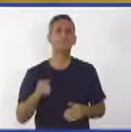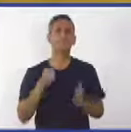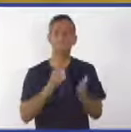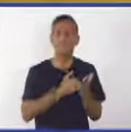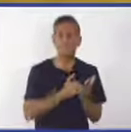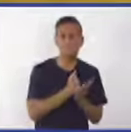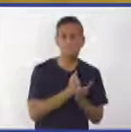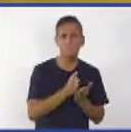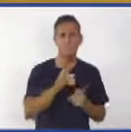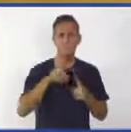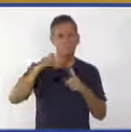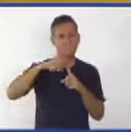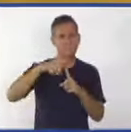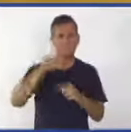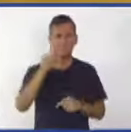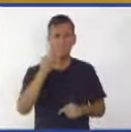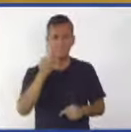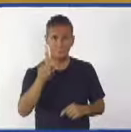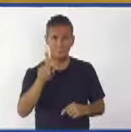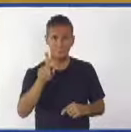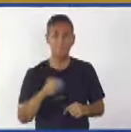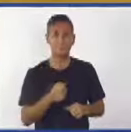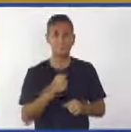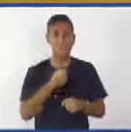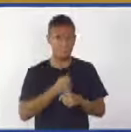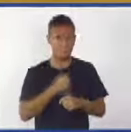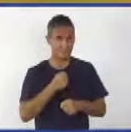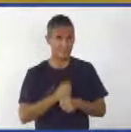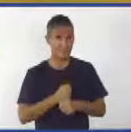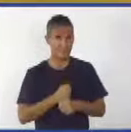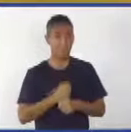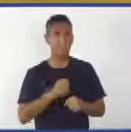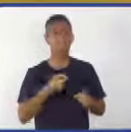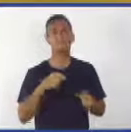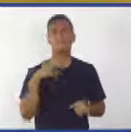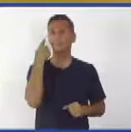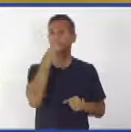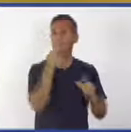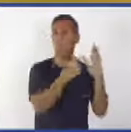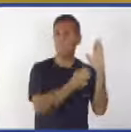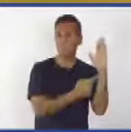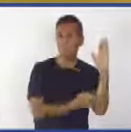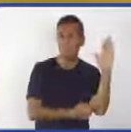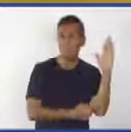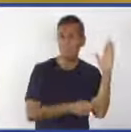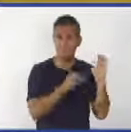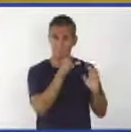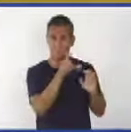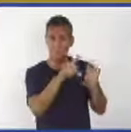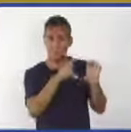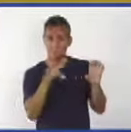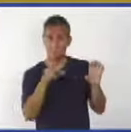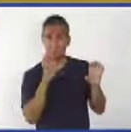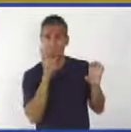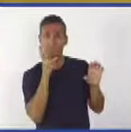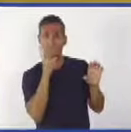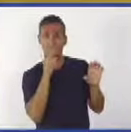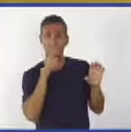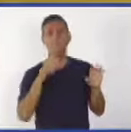esta vez vamos a trabajar con el género lírico y sus principales características que es el otro